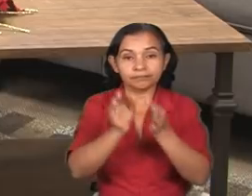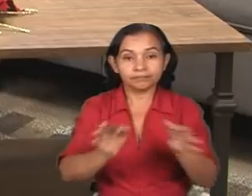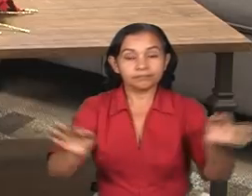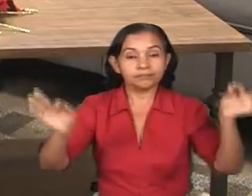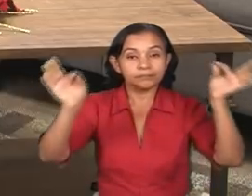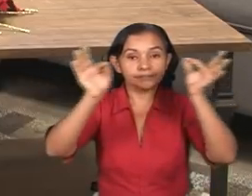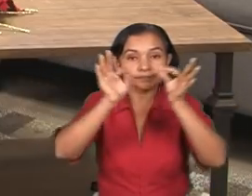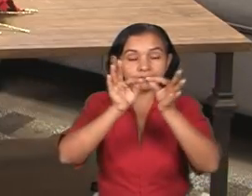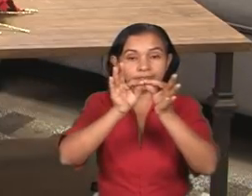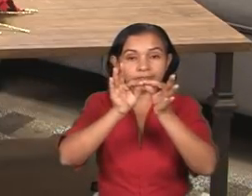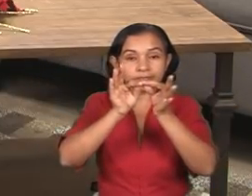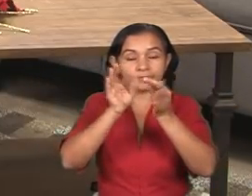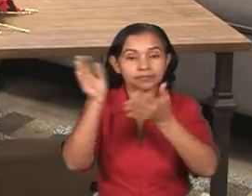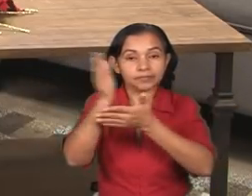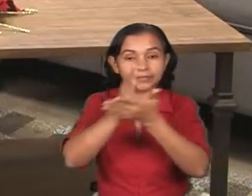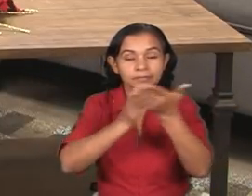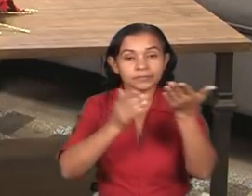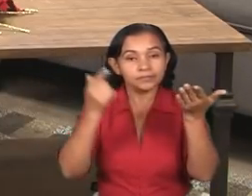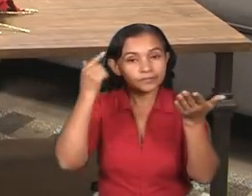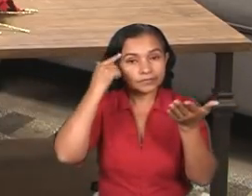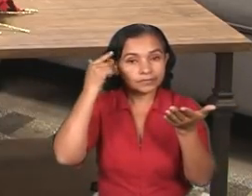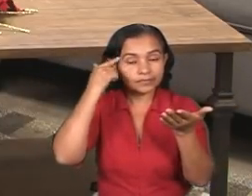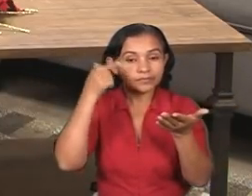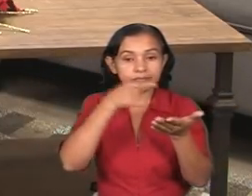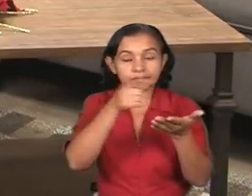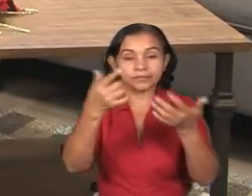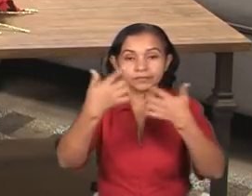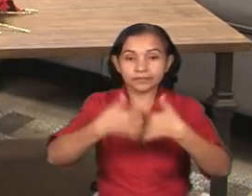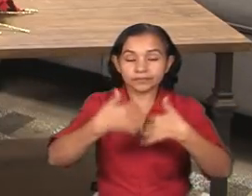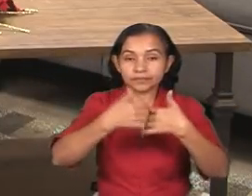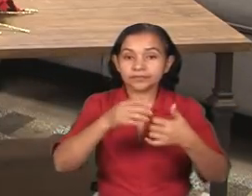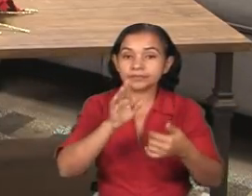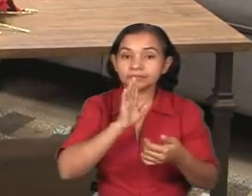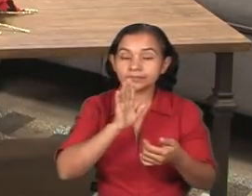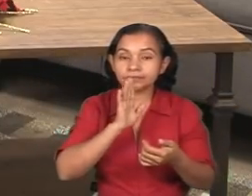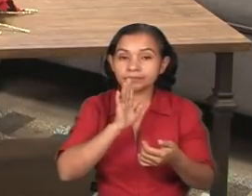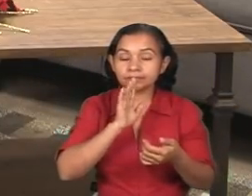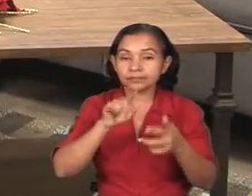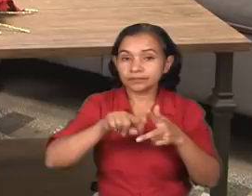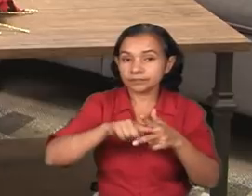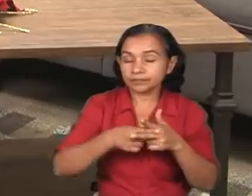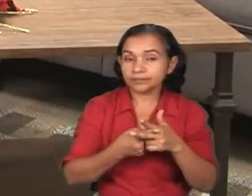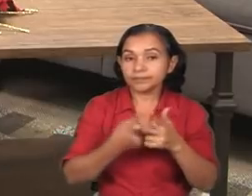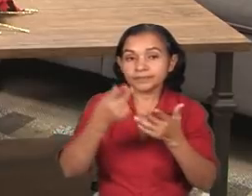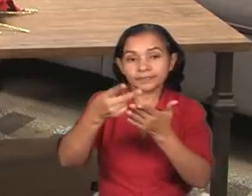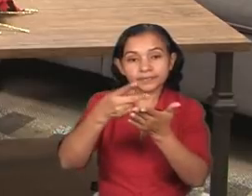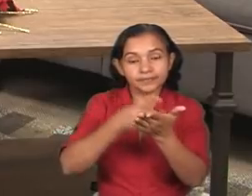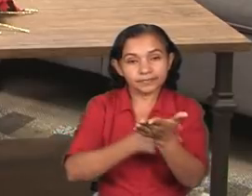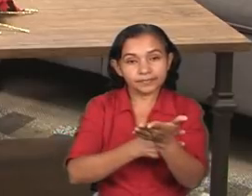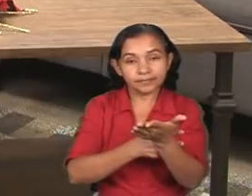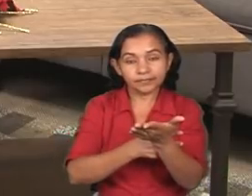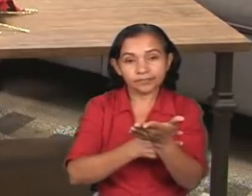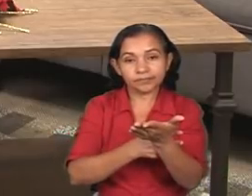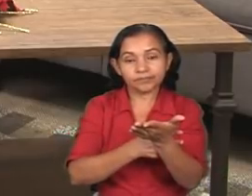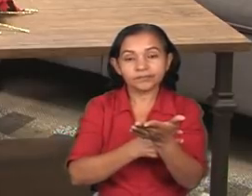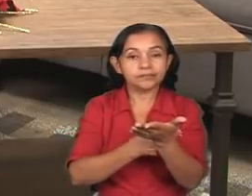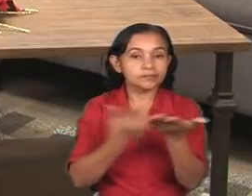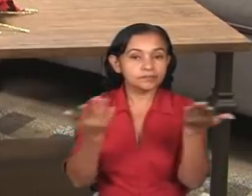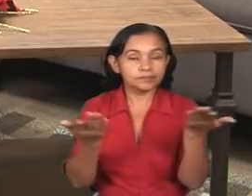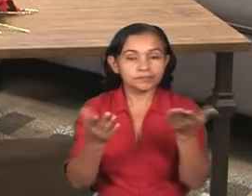¿no? Uno cree a veces, cuando uno habla con esas empresas grandes y uno comienza a hablar de nuestros proyectos, uno cree que estos proyectos son